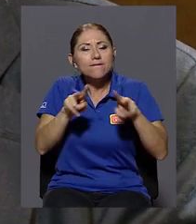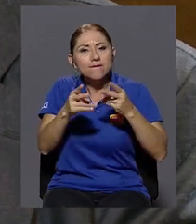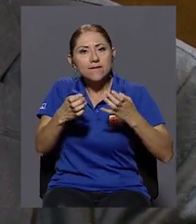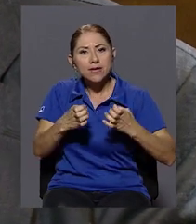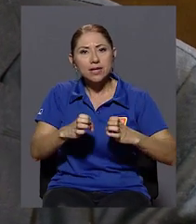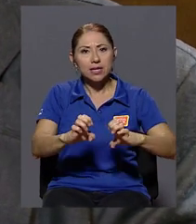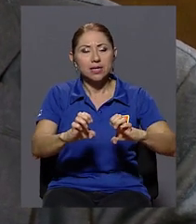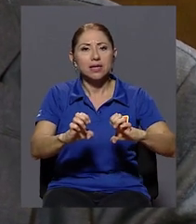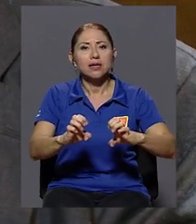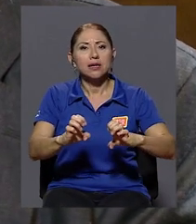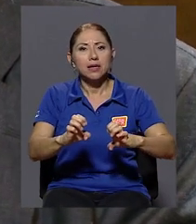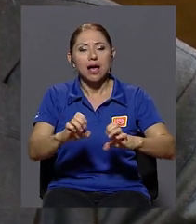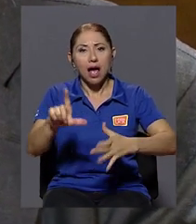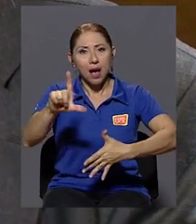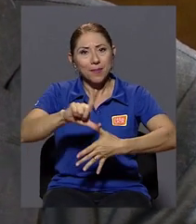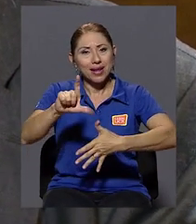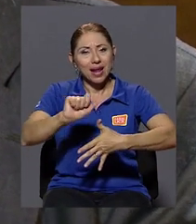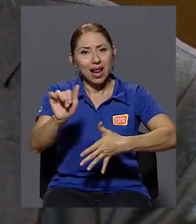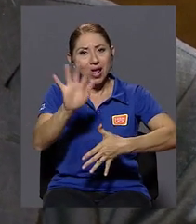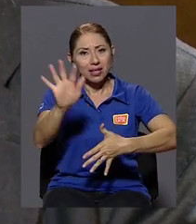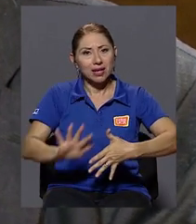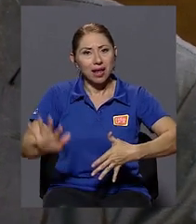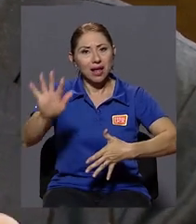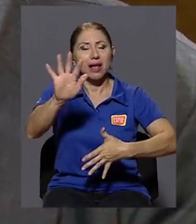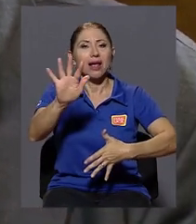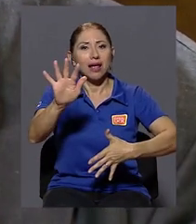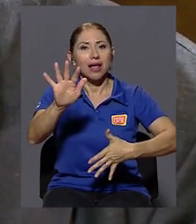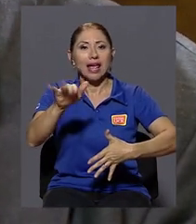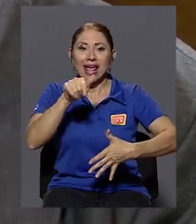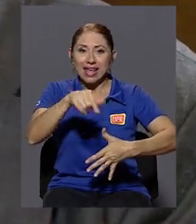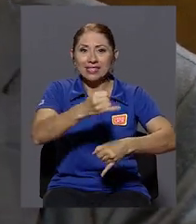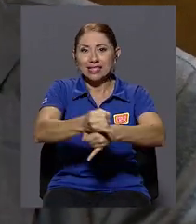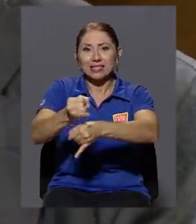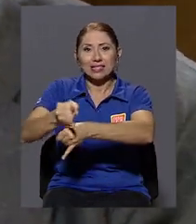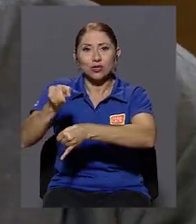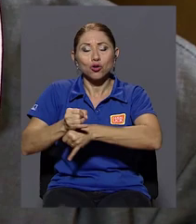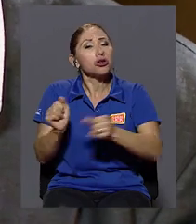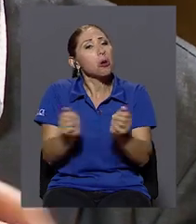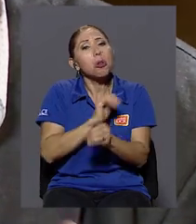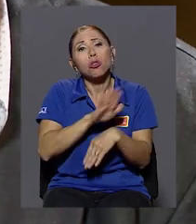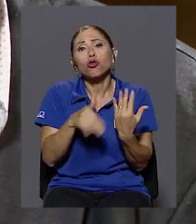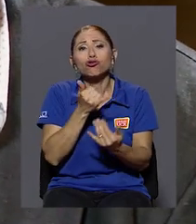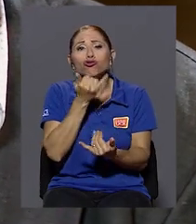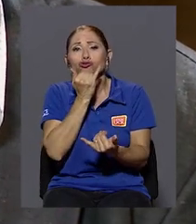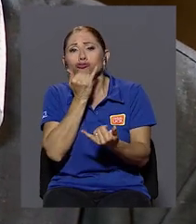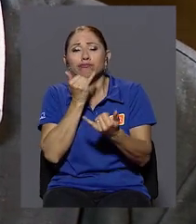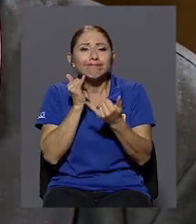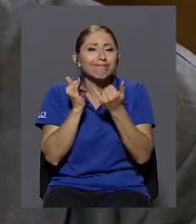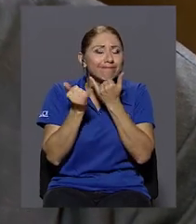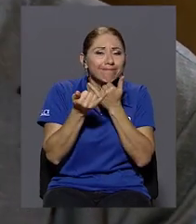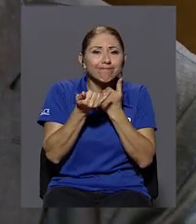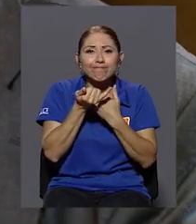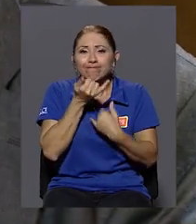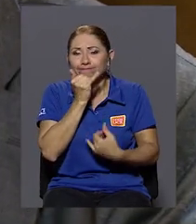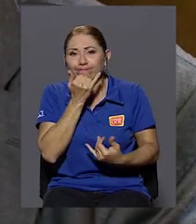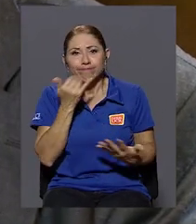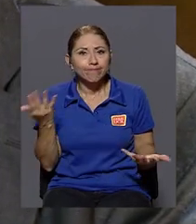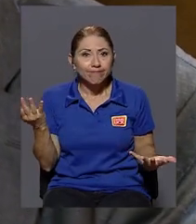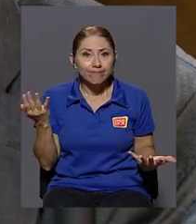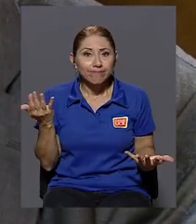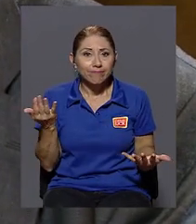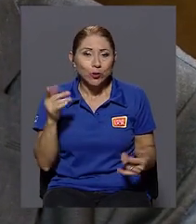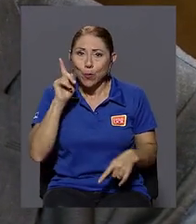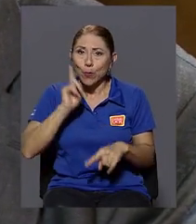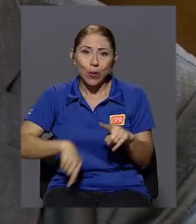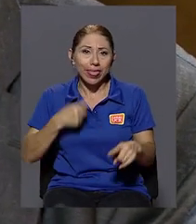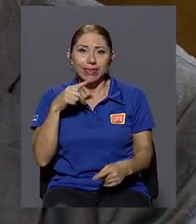tiene América Latina y el Caribe en estas instituciones, con todos sus defectos. Eso es